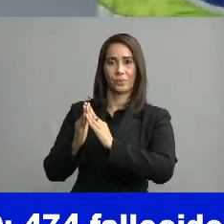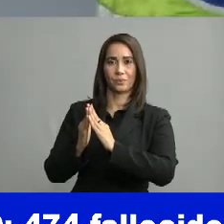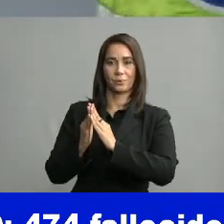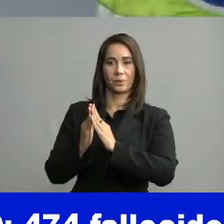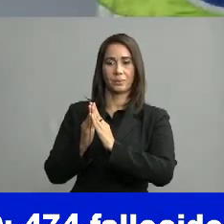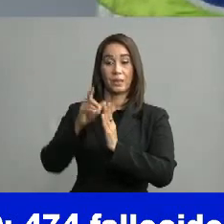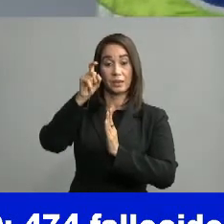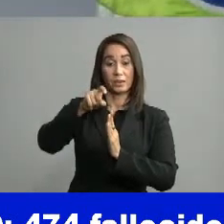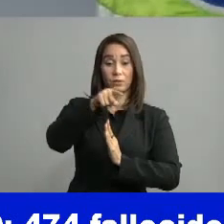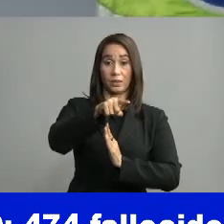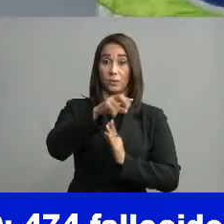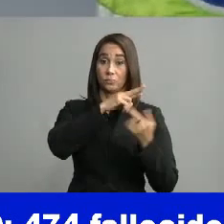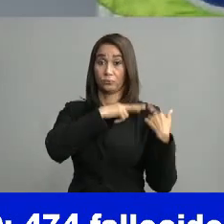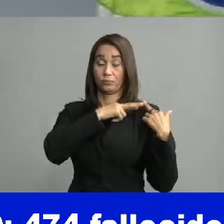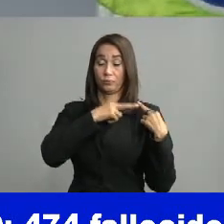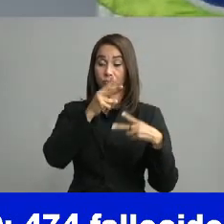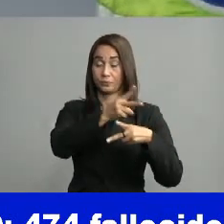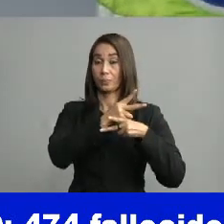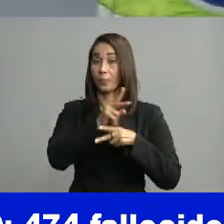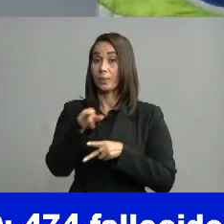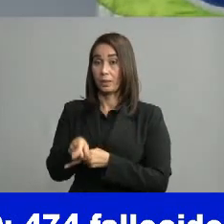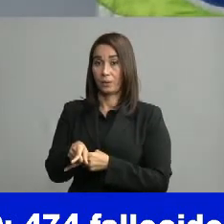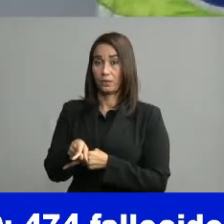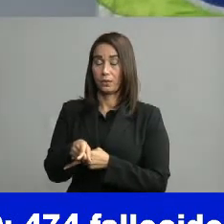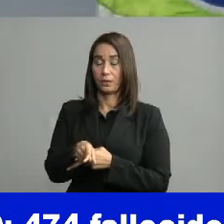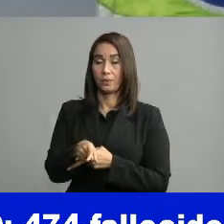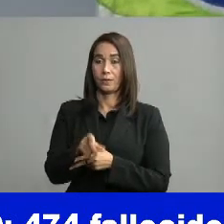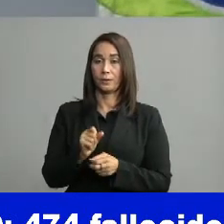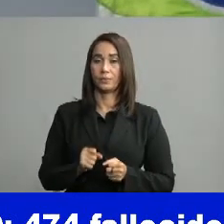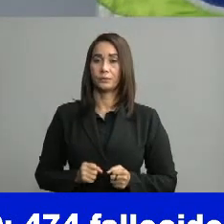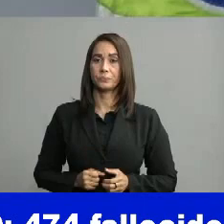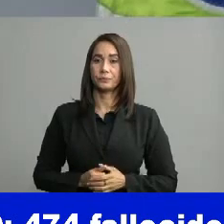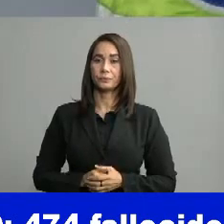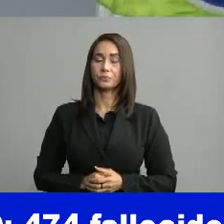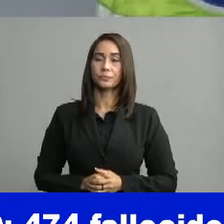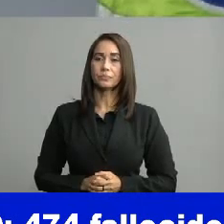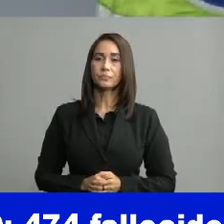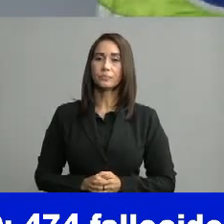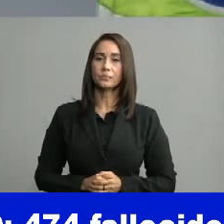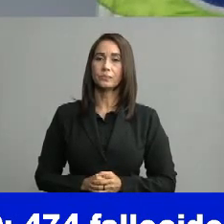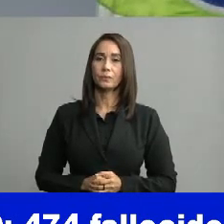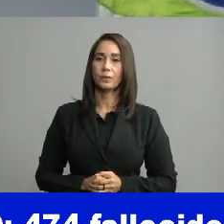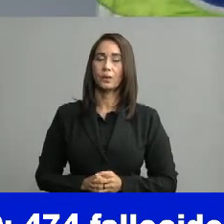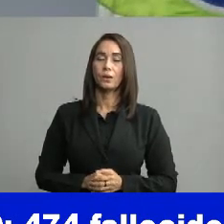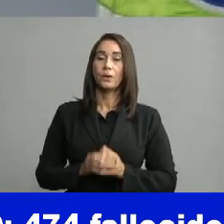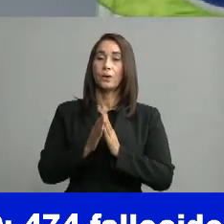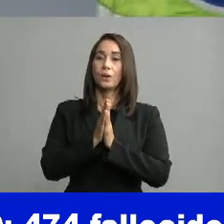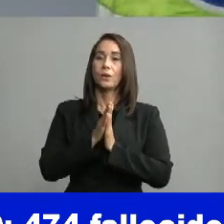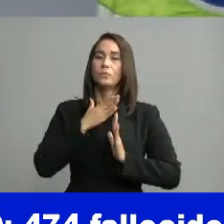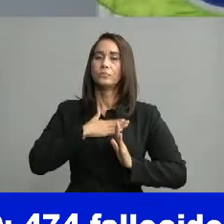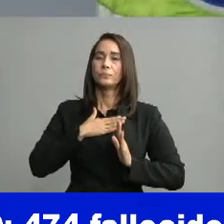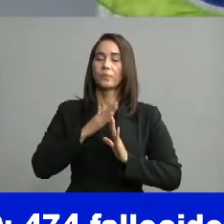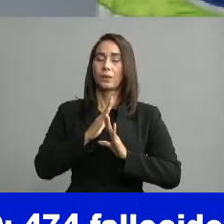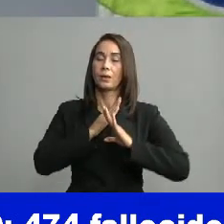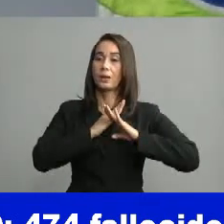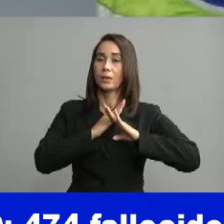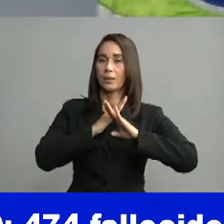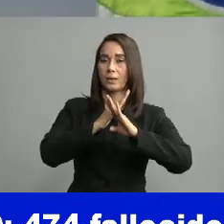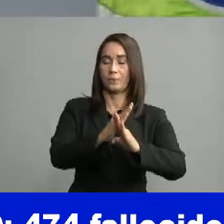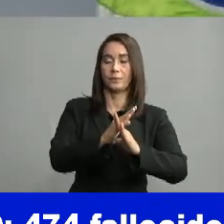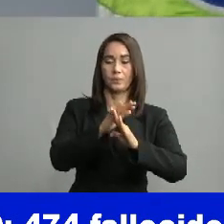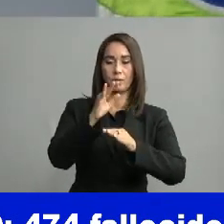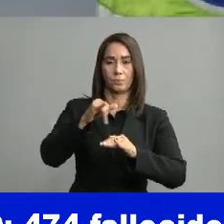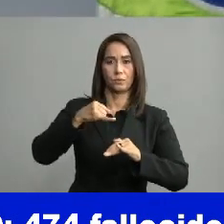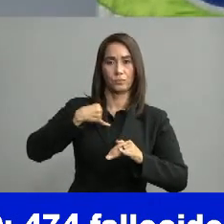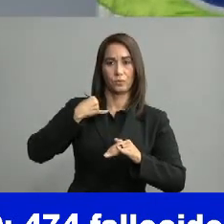hogares y que necesitan el cuidado de nosotros. Evitemos llevar a esa